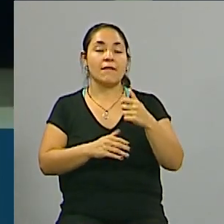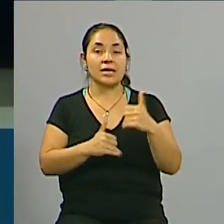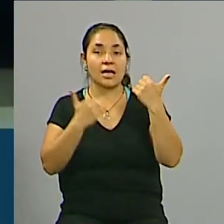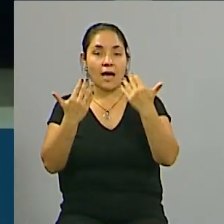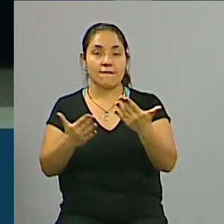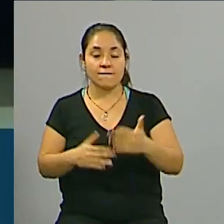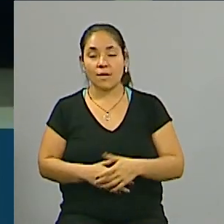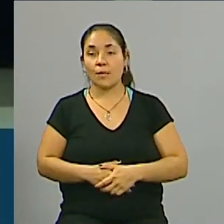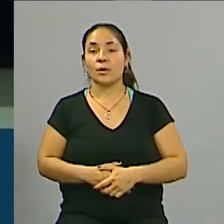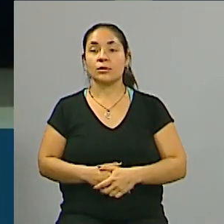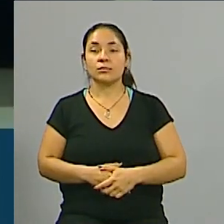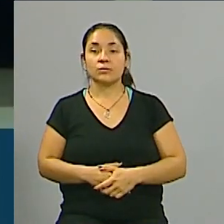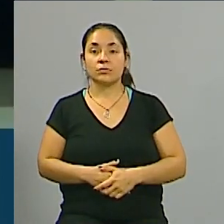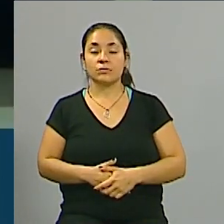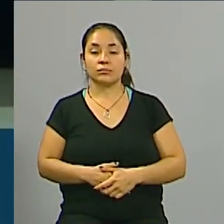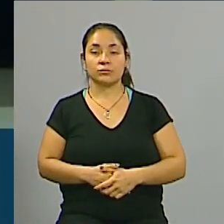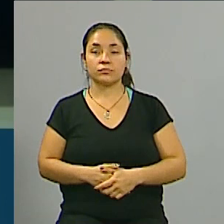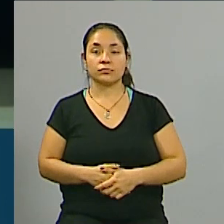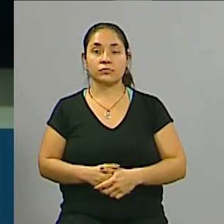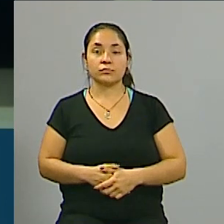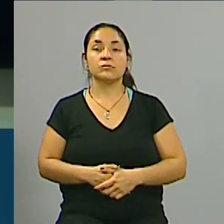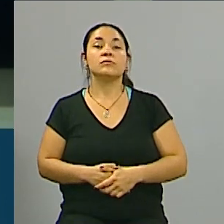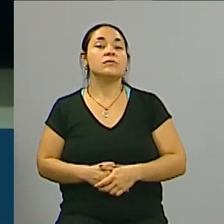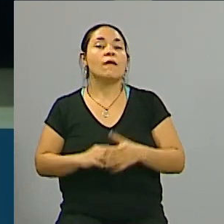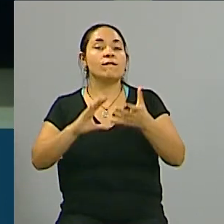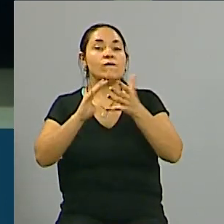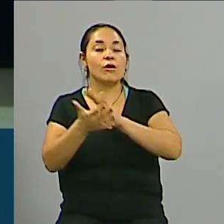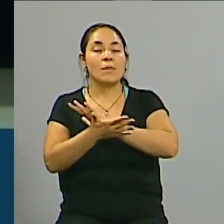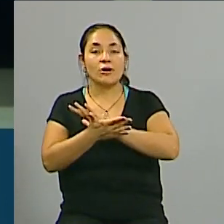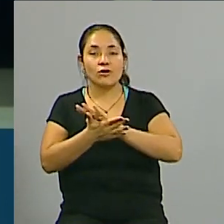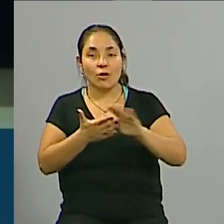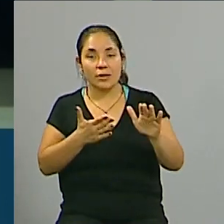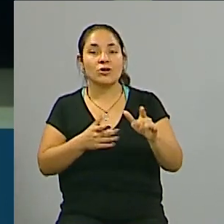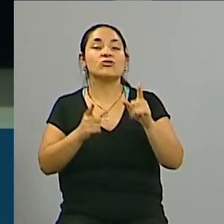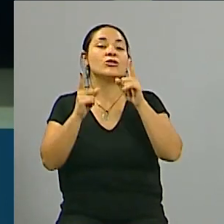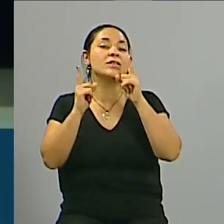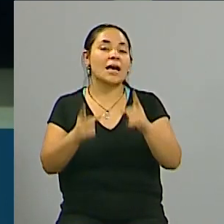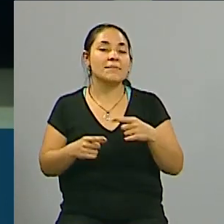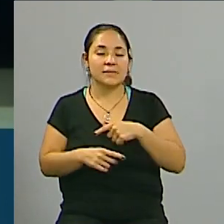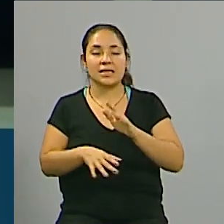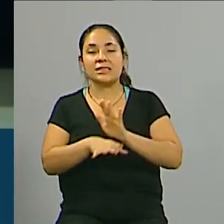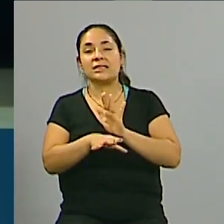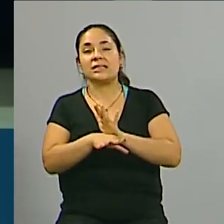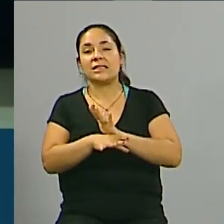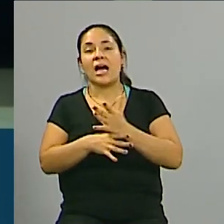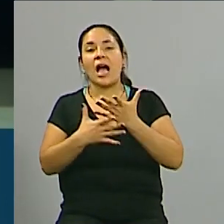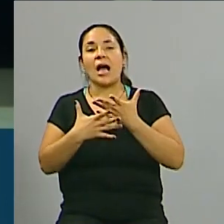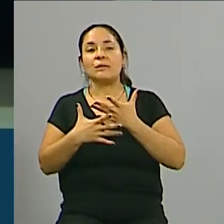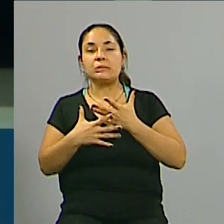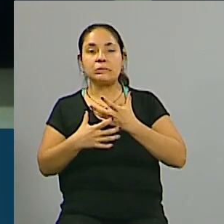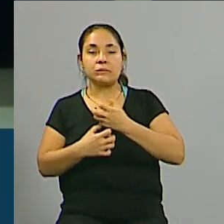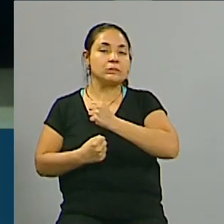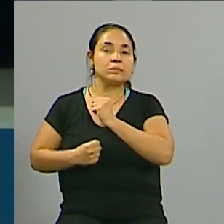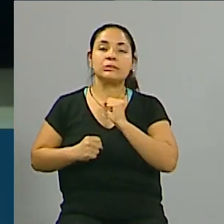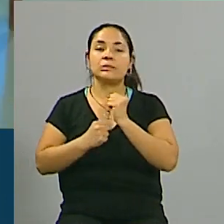Lavalle en particular, un sistema no solo novedoso, sino que va a quitar presiones. La gente no va a ir